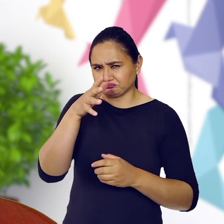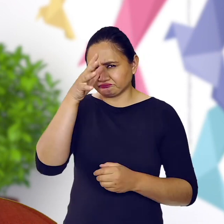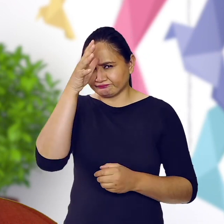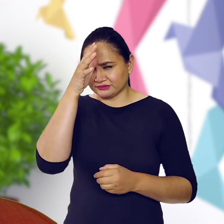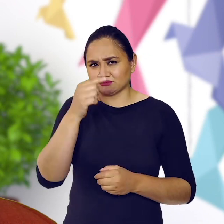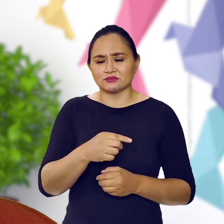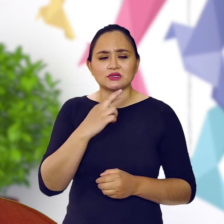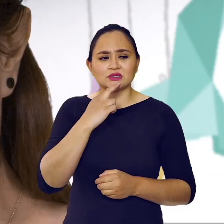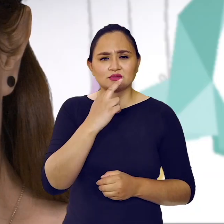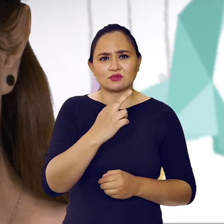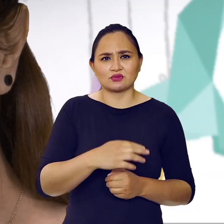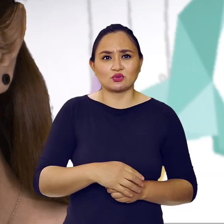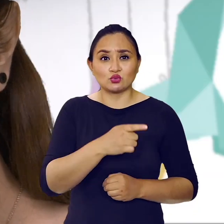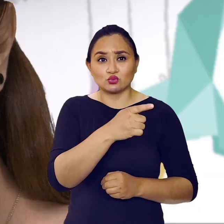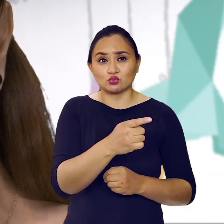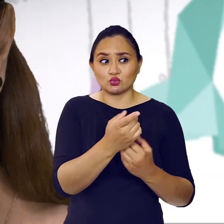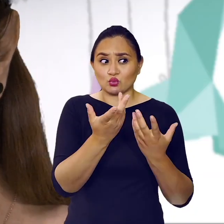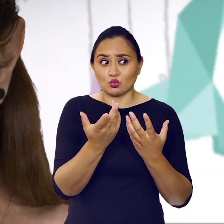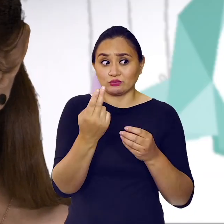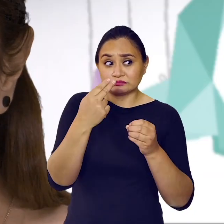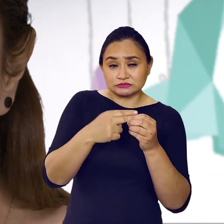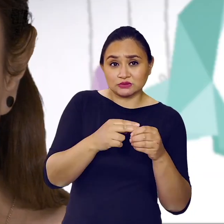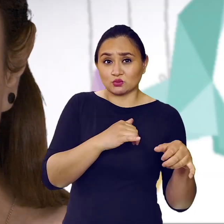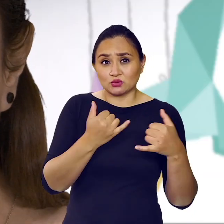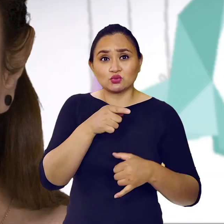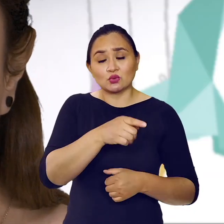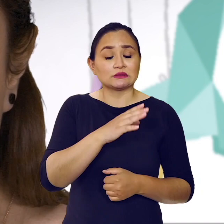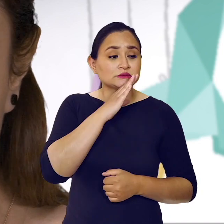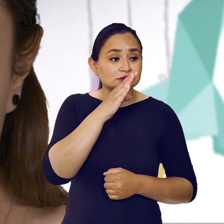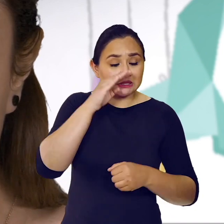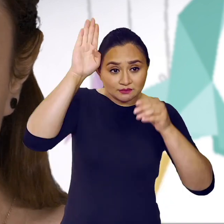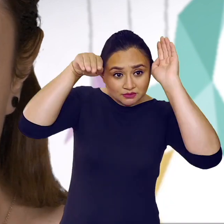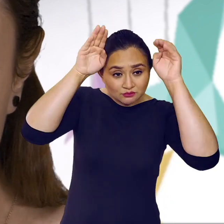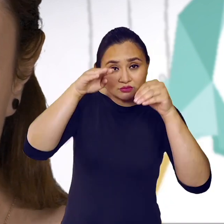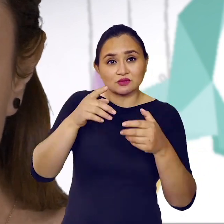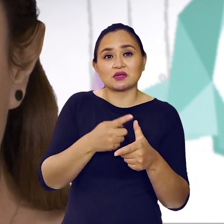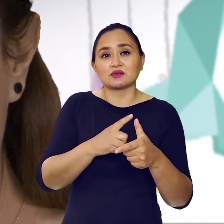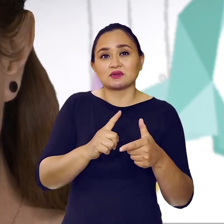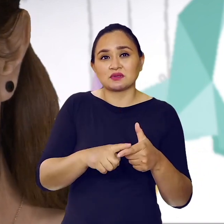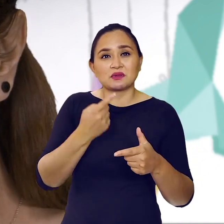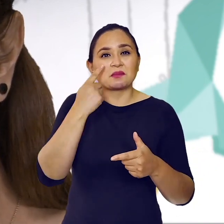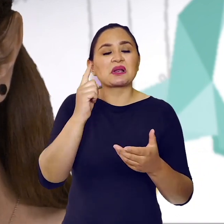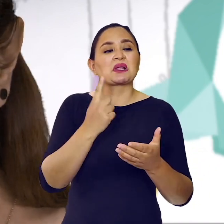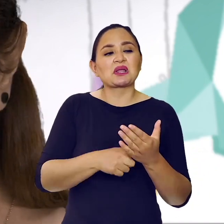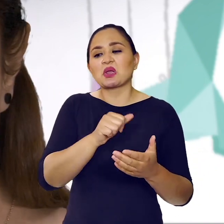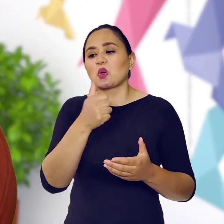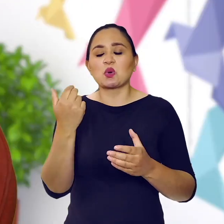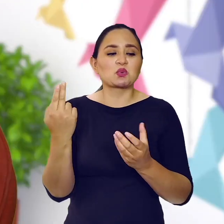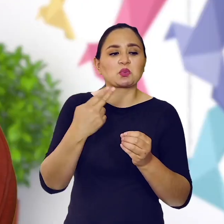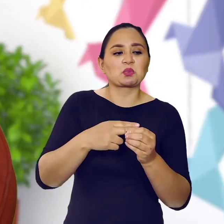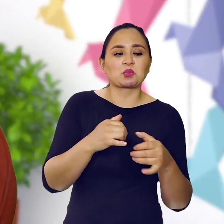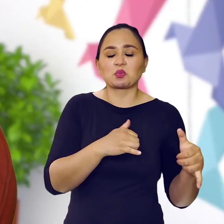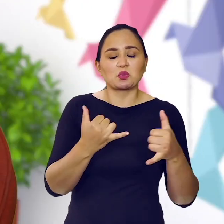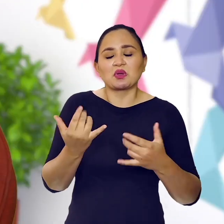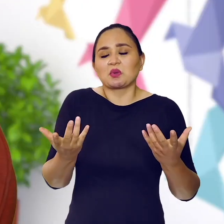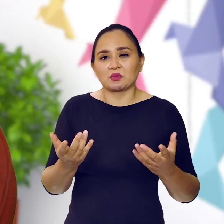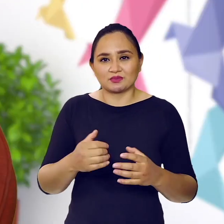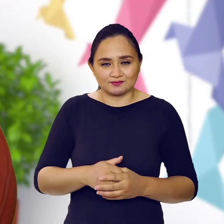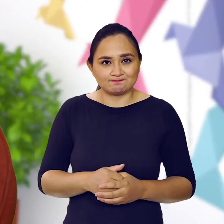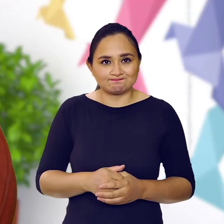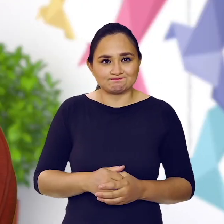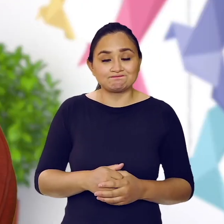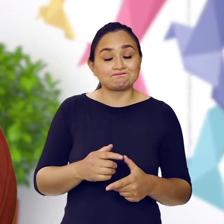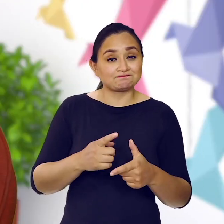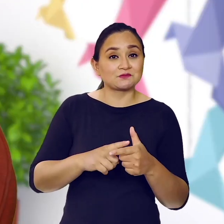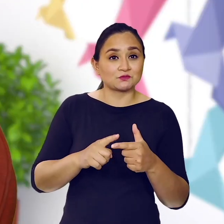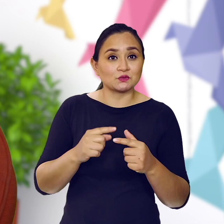le respondió: «Es que si tú juegas, siempre vas a ser el burro. Entonces, ¿para qué juega el resto?». Así que,